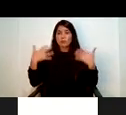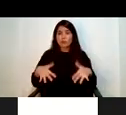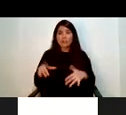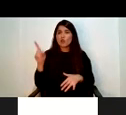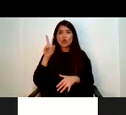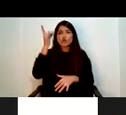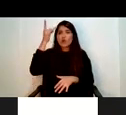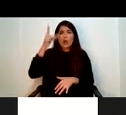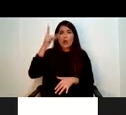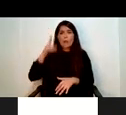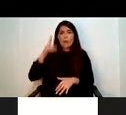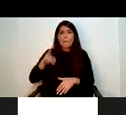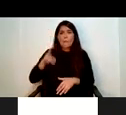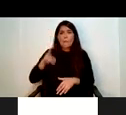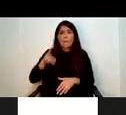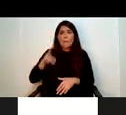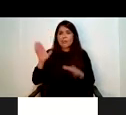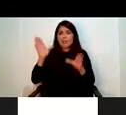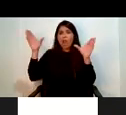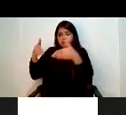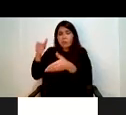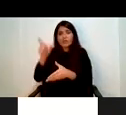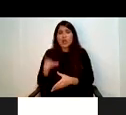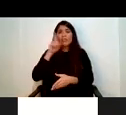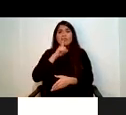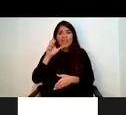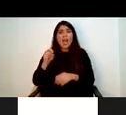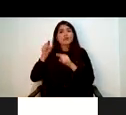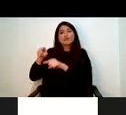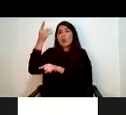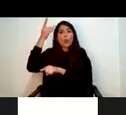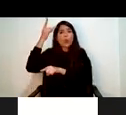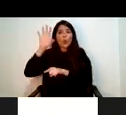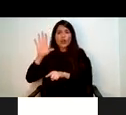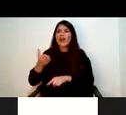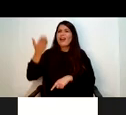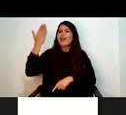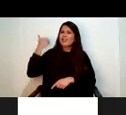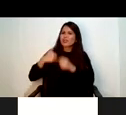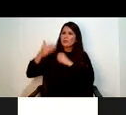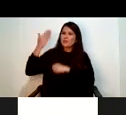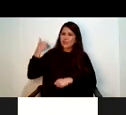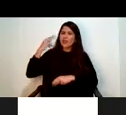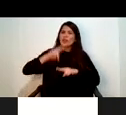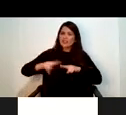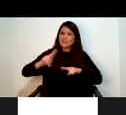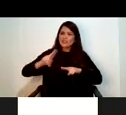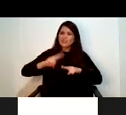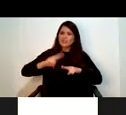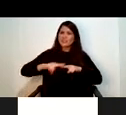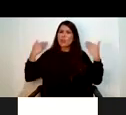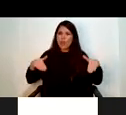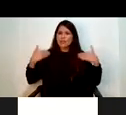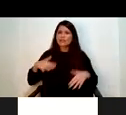exclusivos de TEA. Y el año pasado hicimos un ejercicio bastante positivo con los estudiantes de la